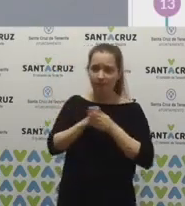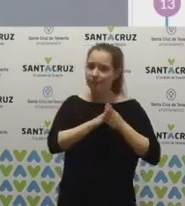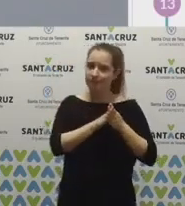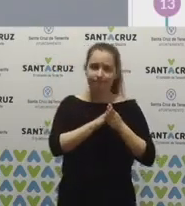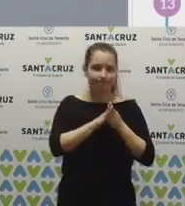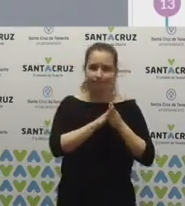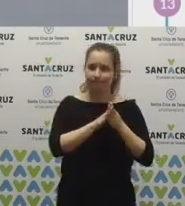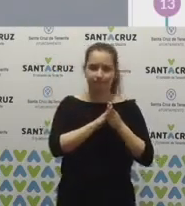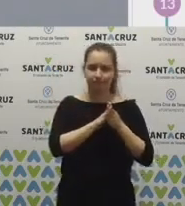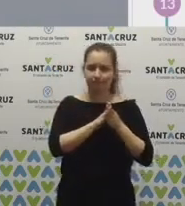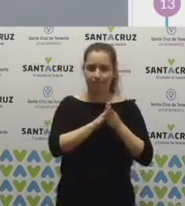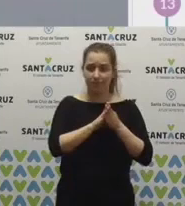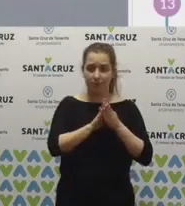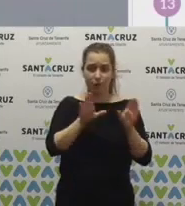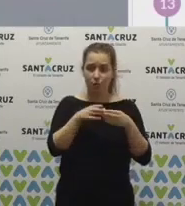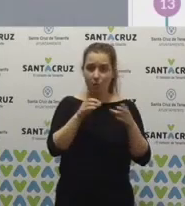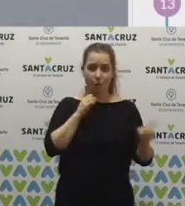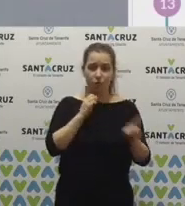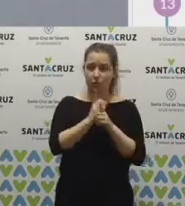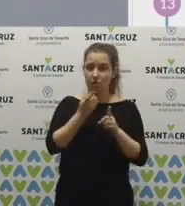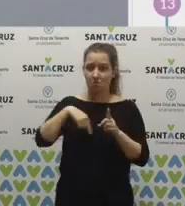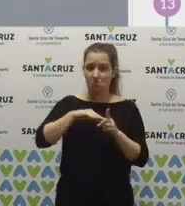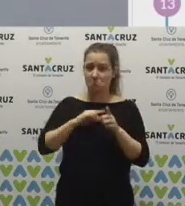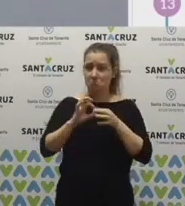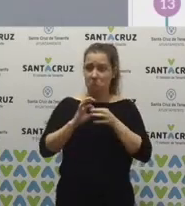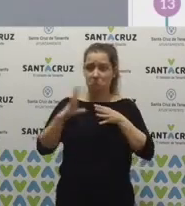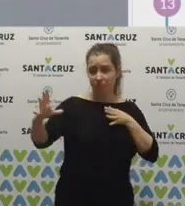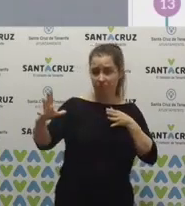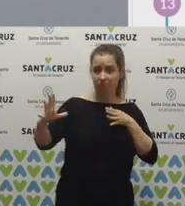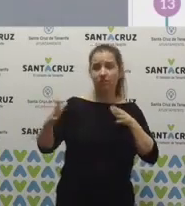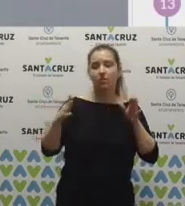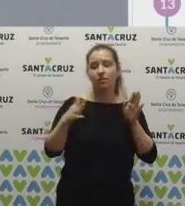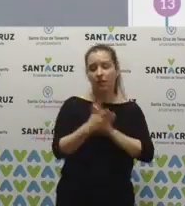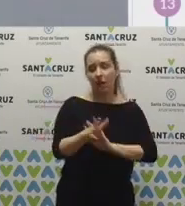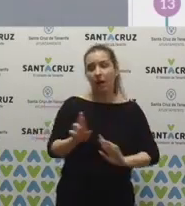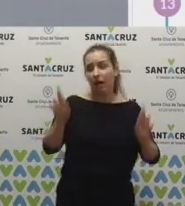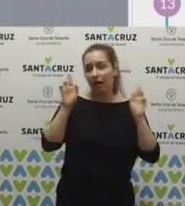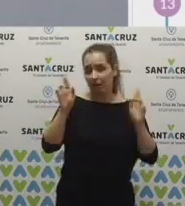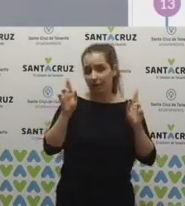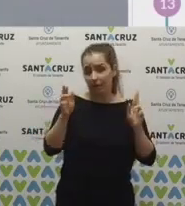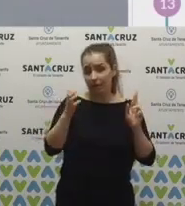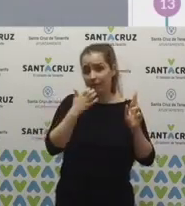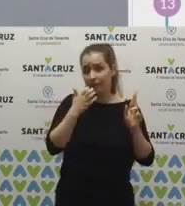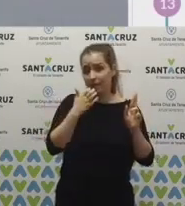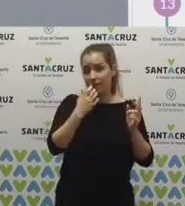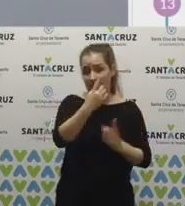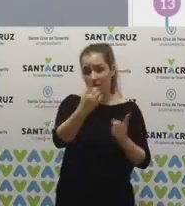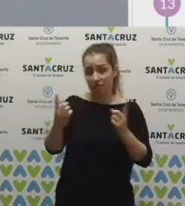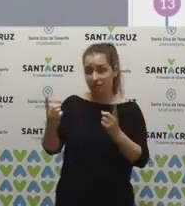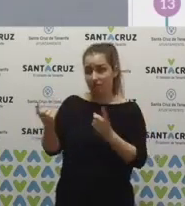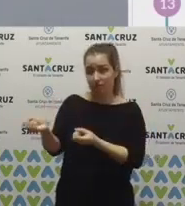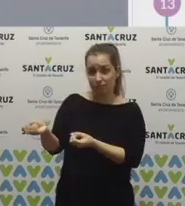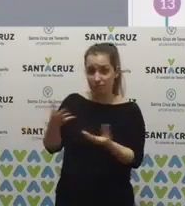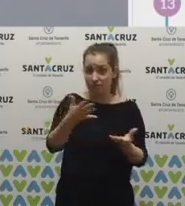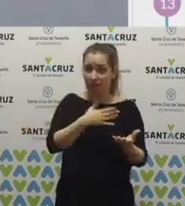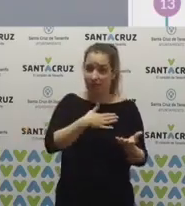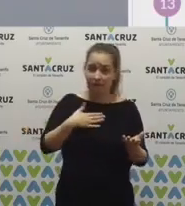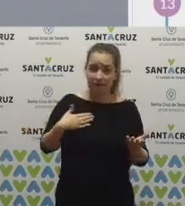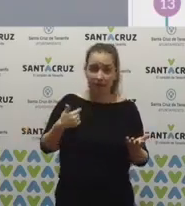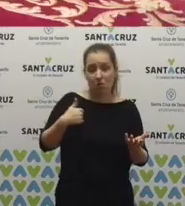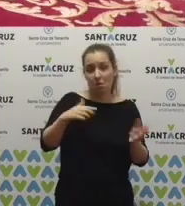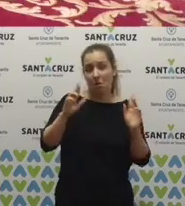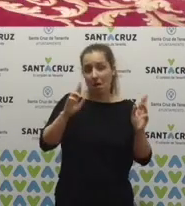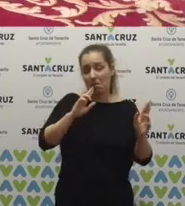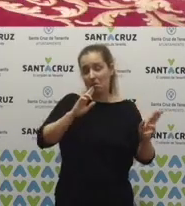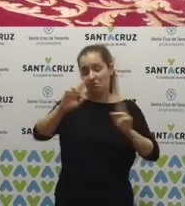los partidos que estamos en la posición y lo que espero son las reflexiones que tengan que comentar el resto de grupos políticos muchas gracias